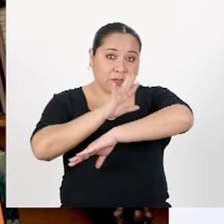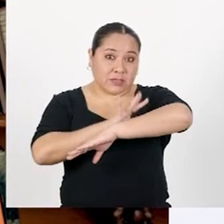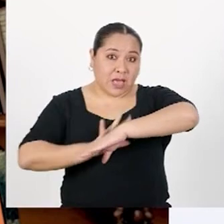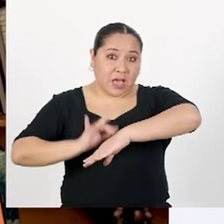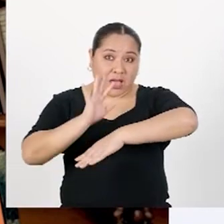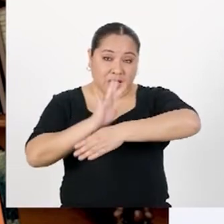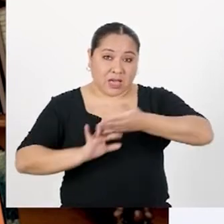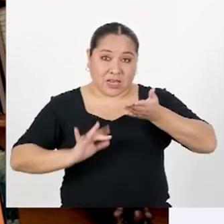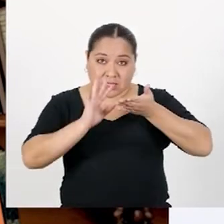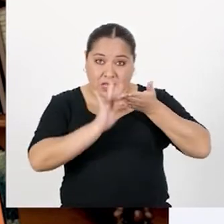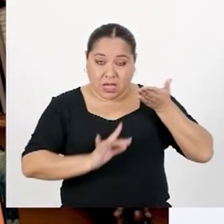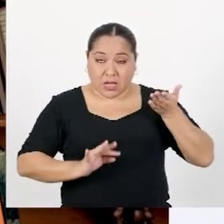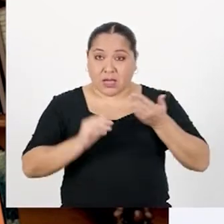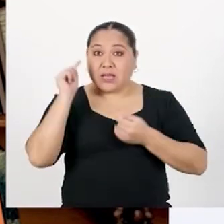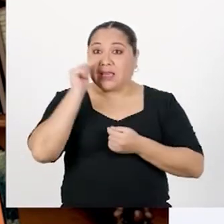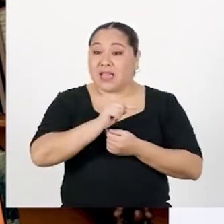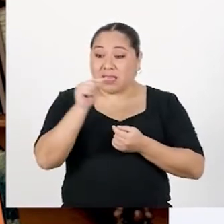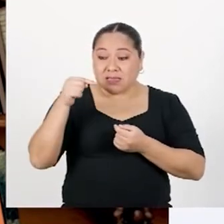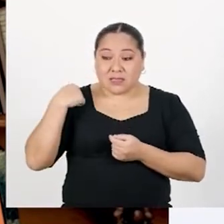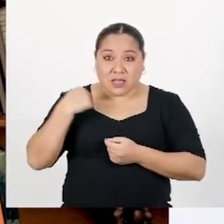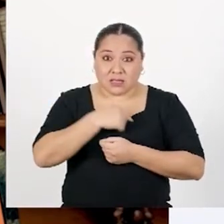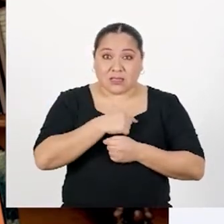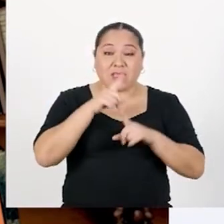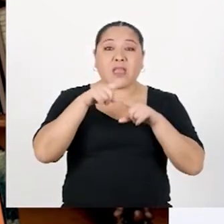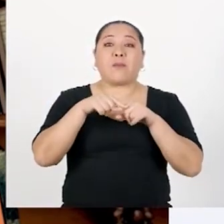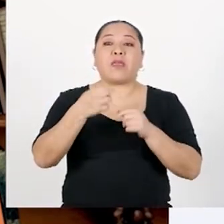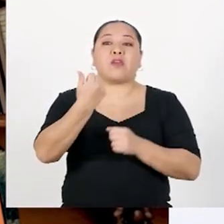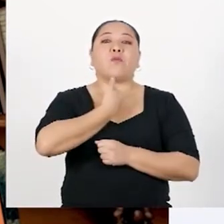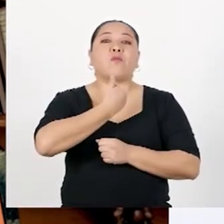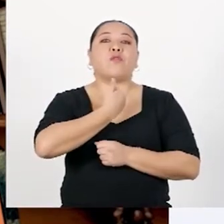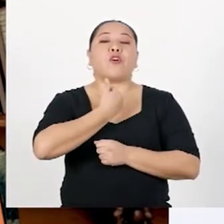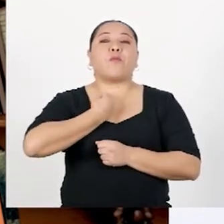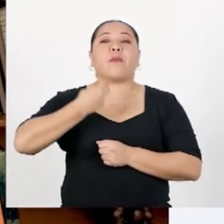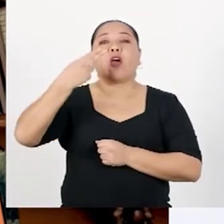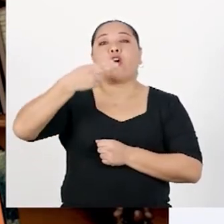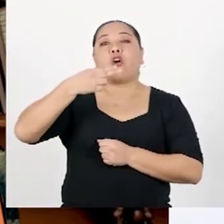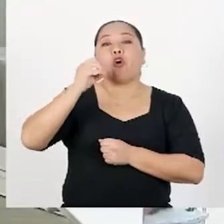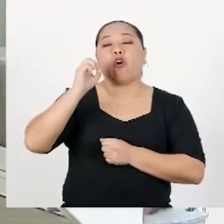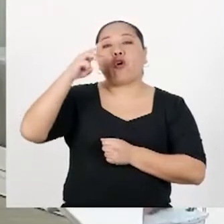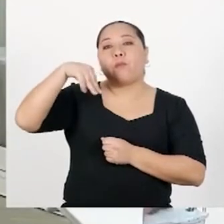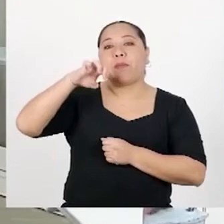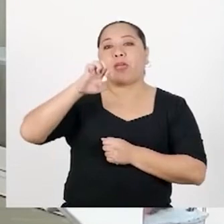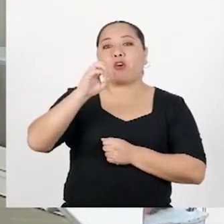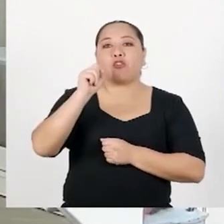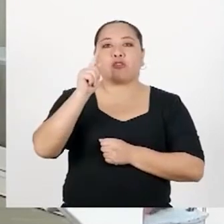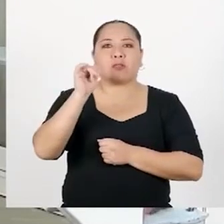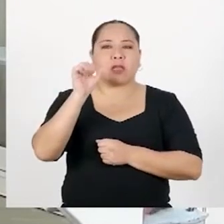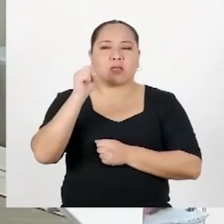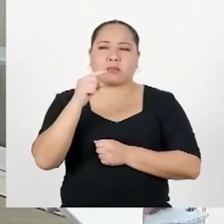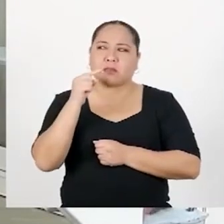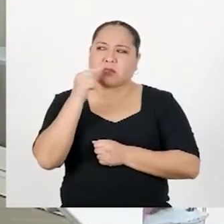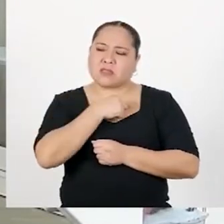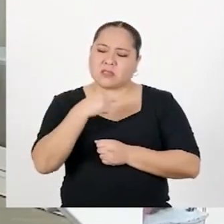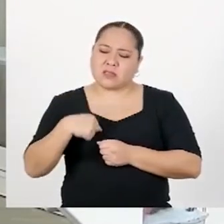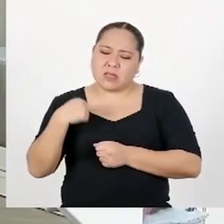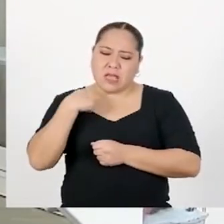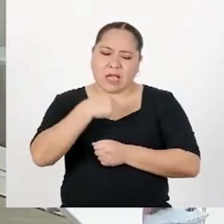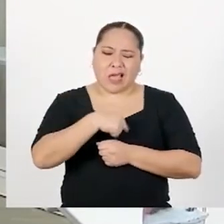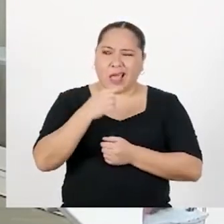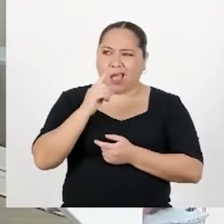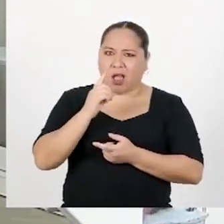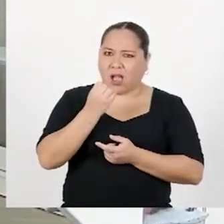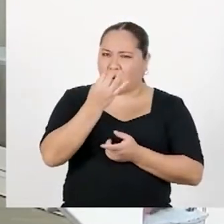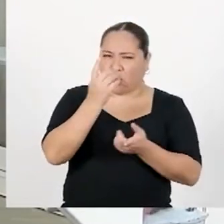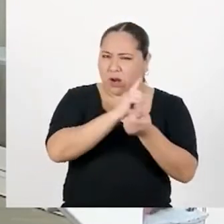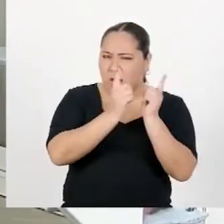cardiovasculares, y estas, a su vez, dependen de su propia homeostasis. Entonces, si algunas de estas funciones